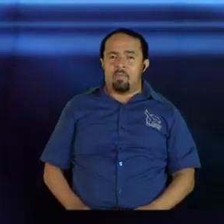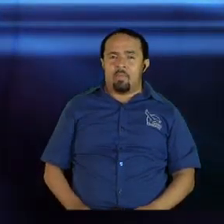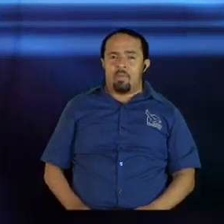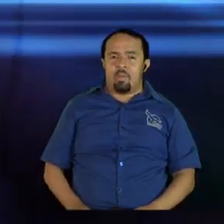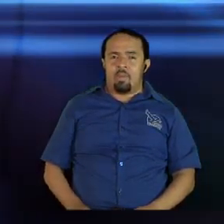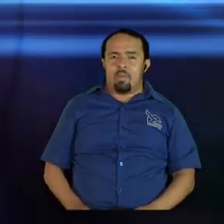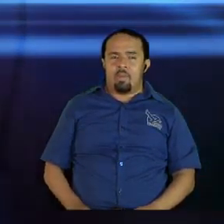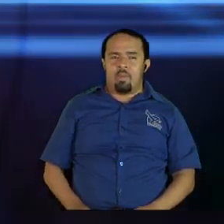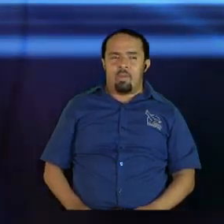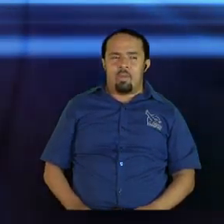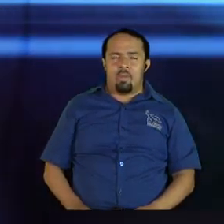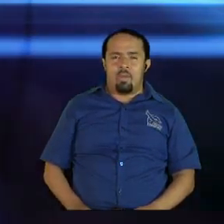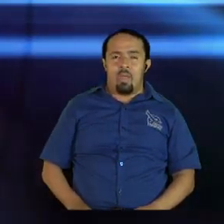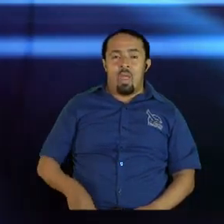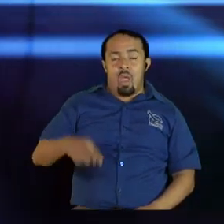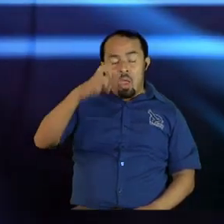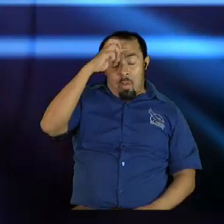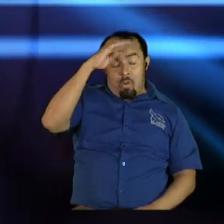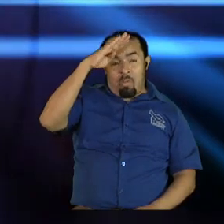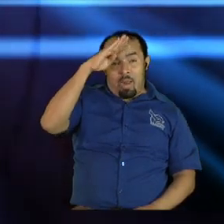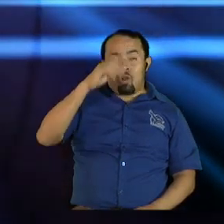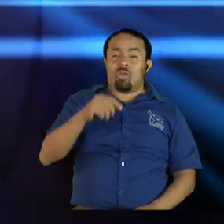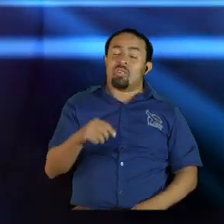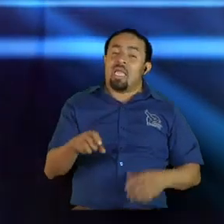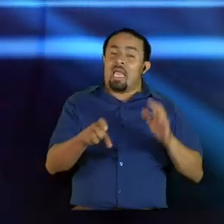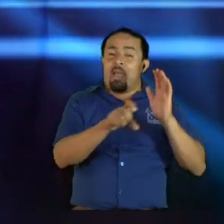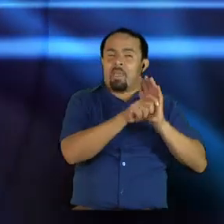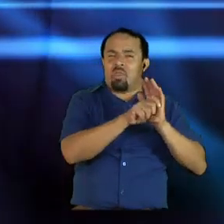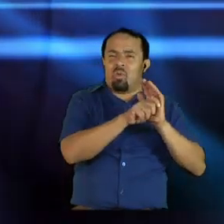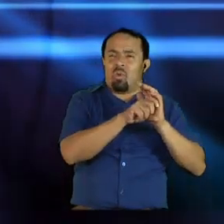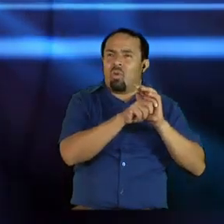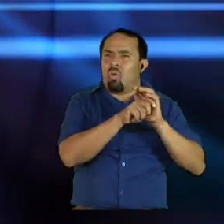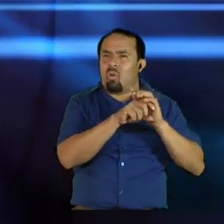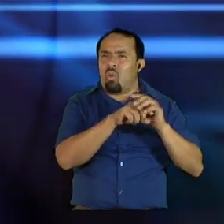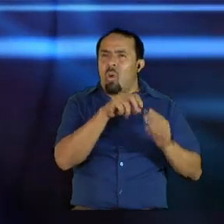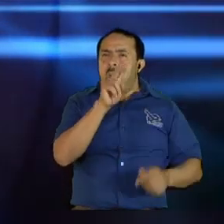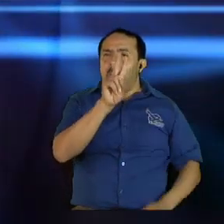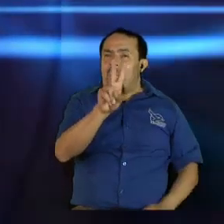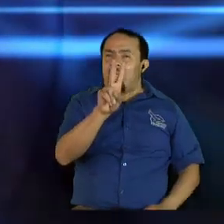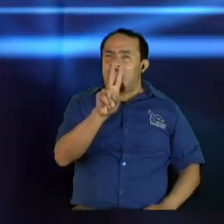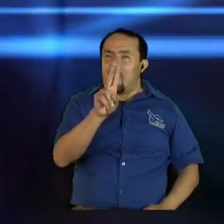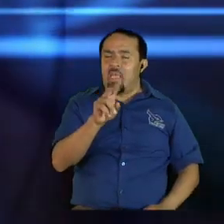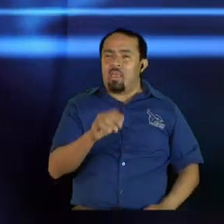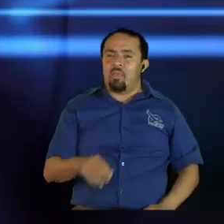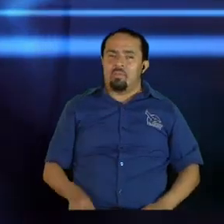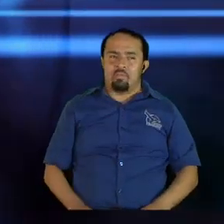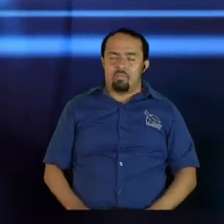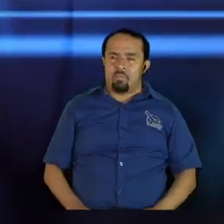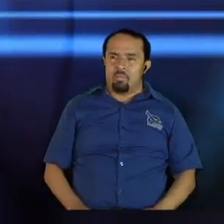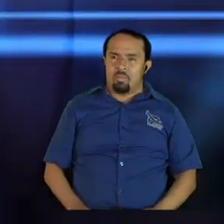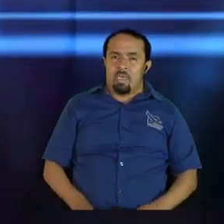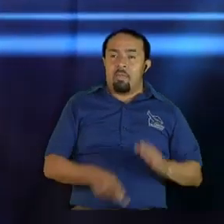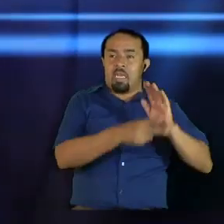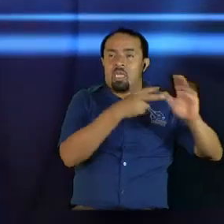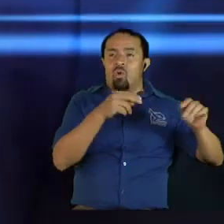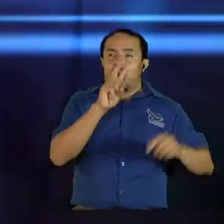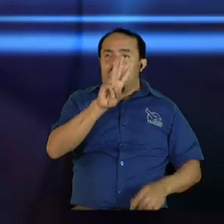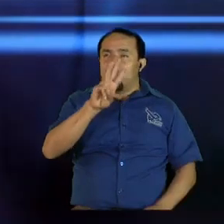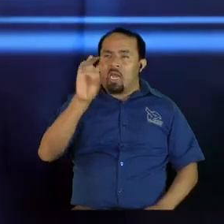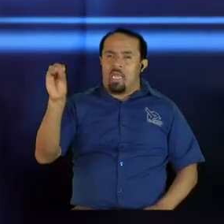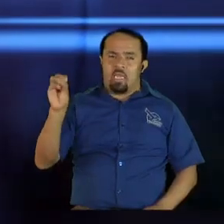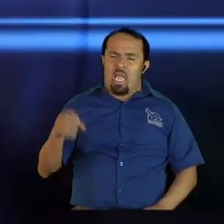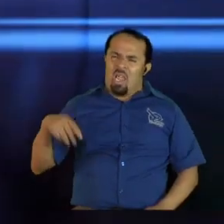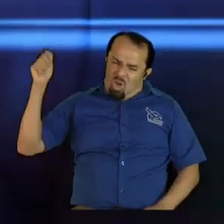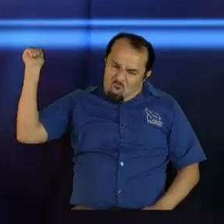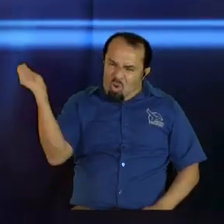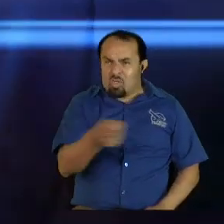60, Proverbios capítulo 20, versículo 30, los azotes que hieren son medicina para el malo.